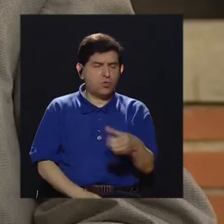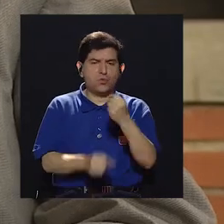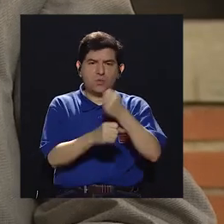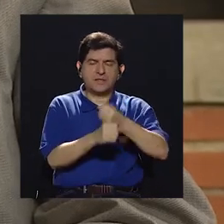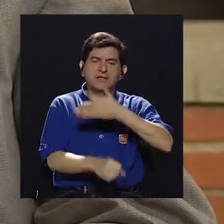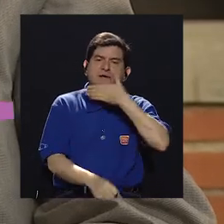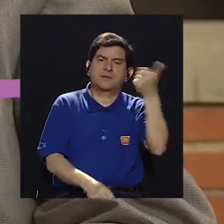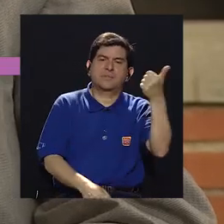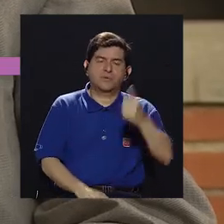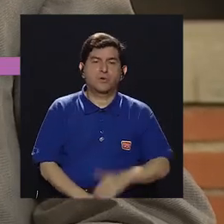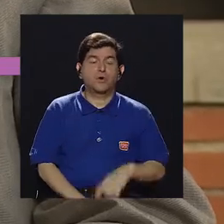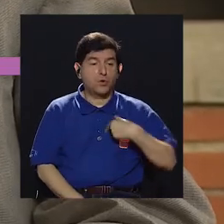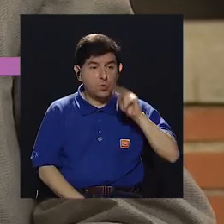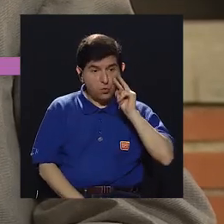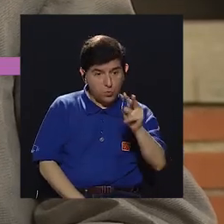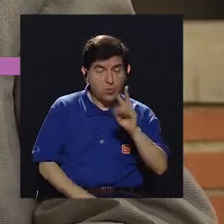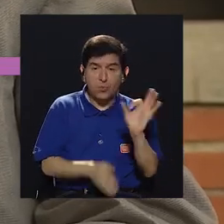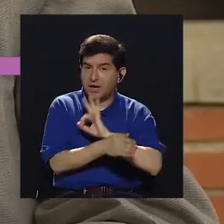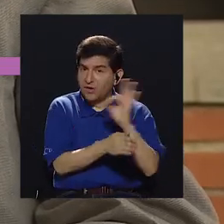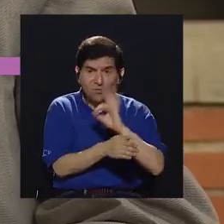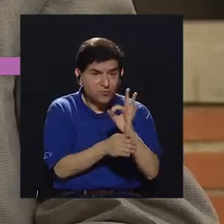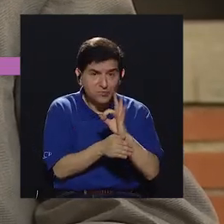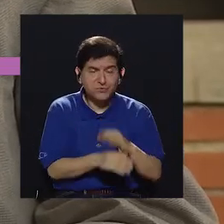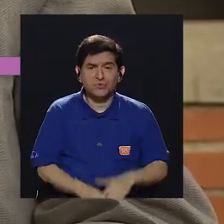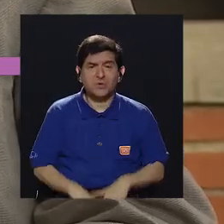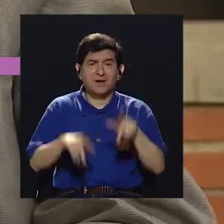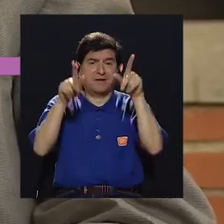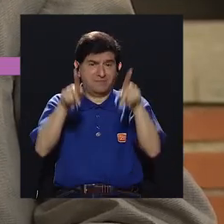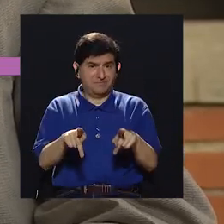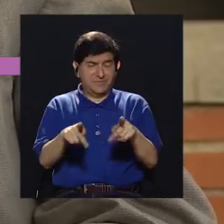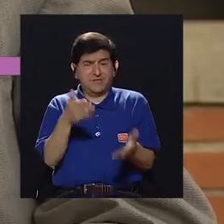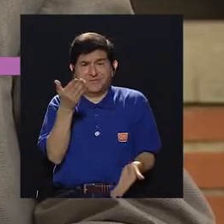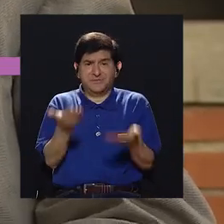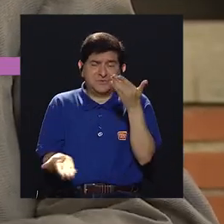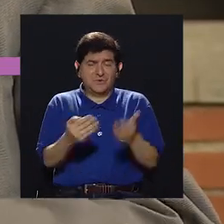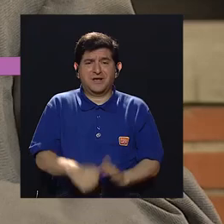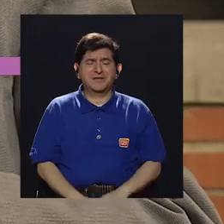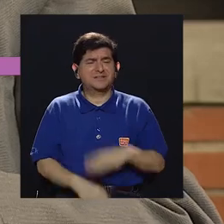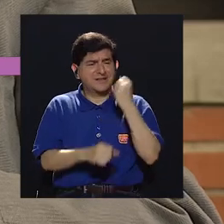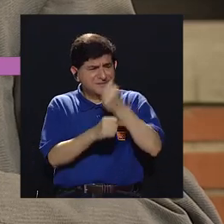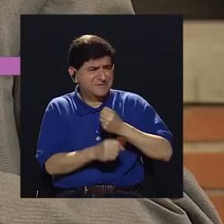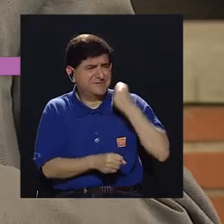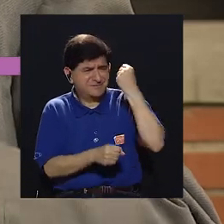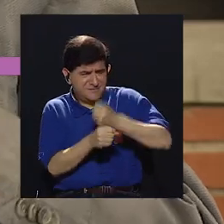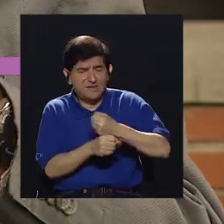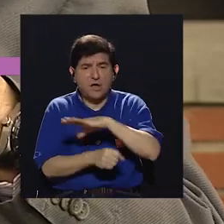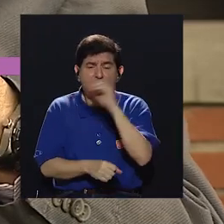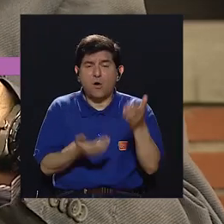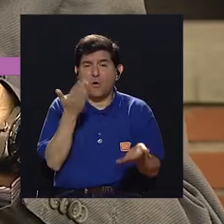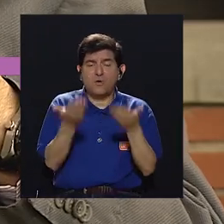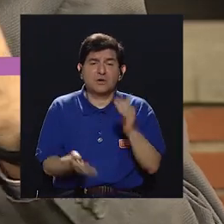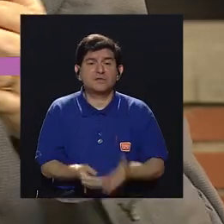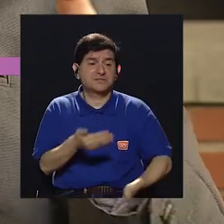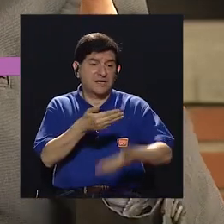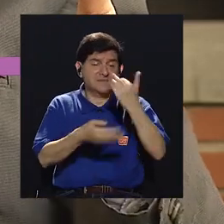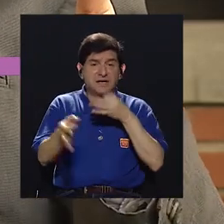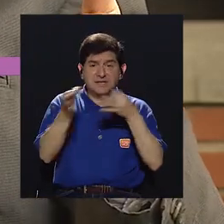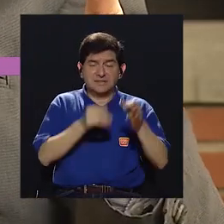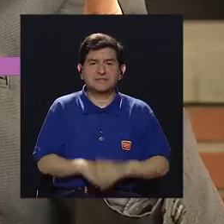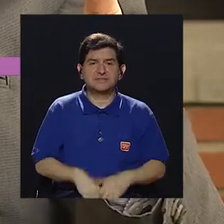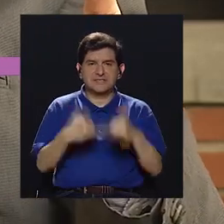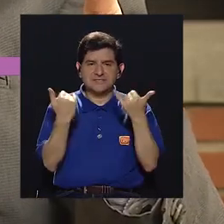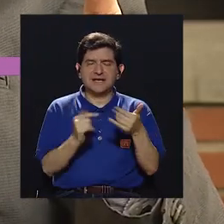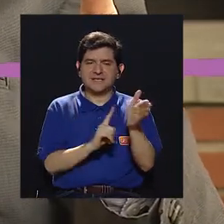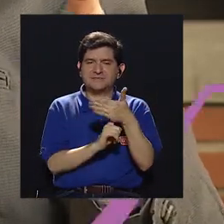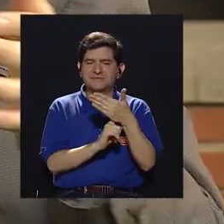columna trabaje mejor. Cuando uno ve que esto no funciona y que el paciente, digamos, ha hecho su esfuerzo o que entra de estos que hemos hablado, que